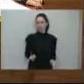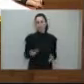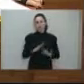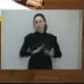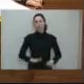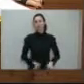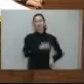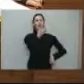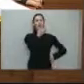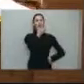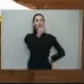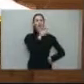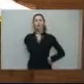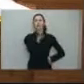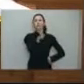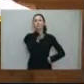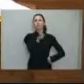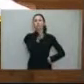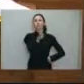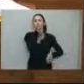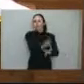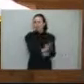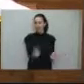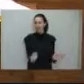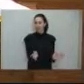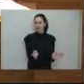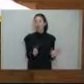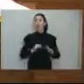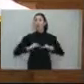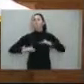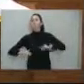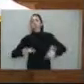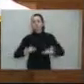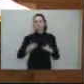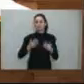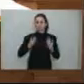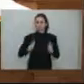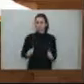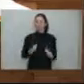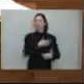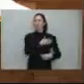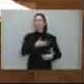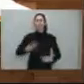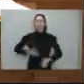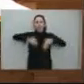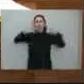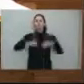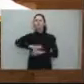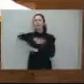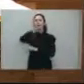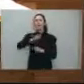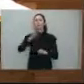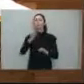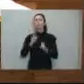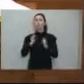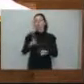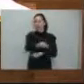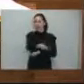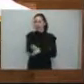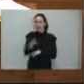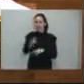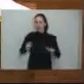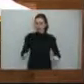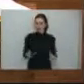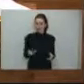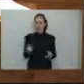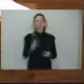discursos decaen y los recursos, los que se movilizan, son los que toman carta de naturaleza y sirven para resolver cosas,